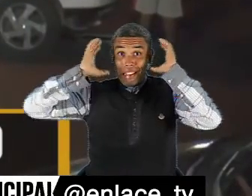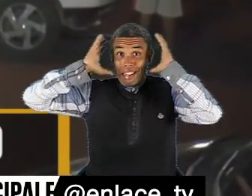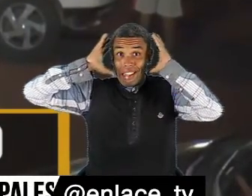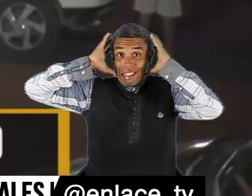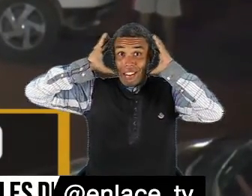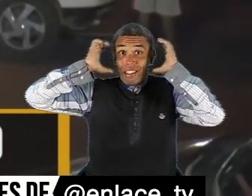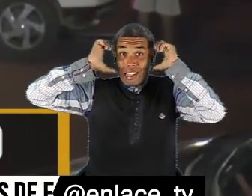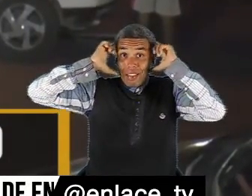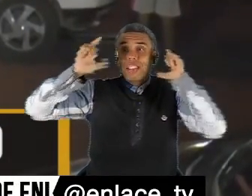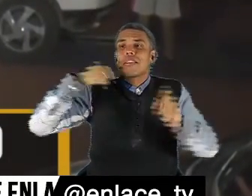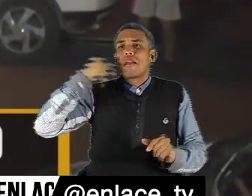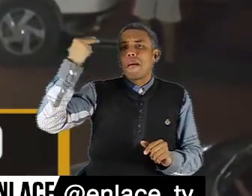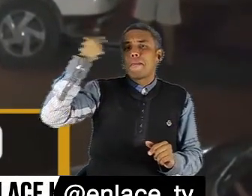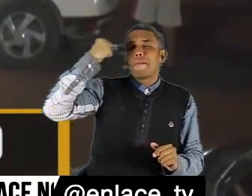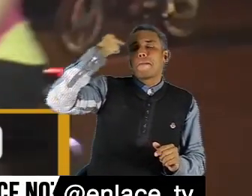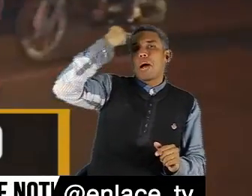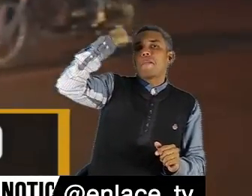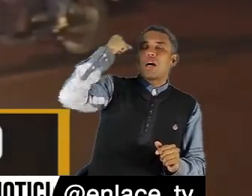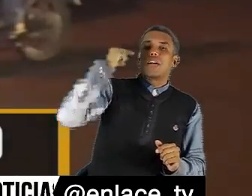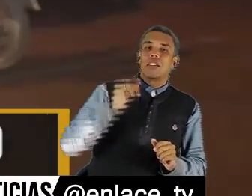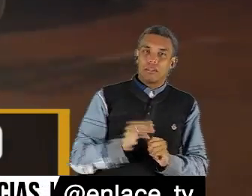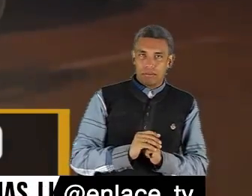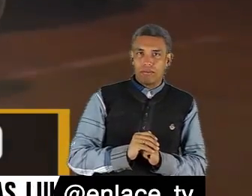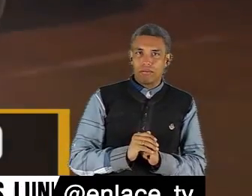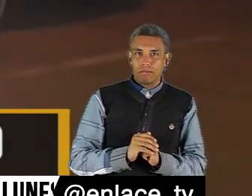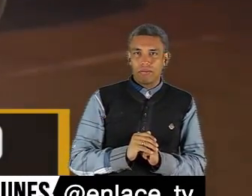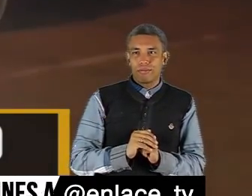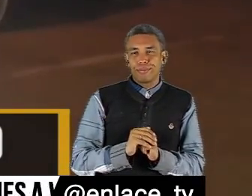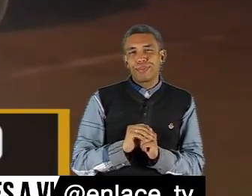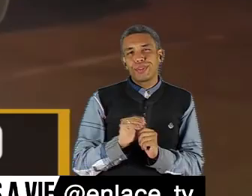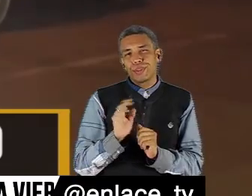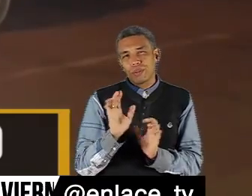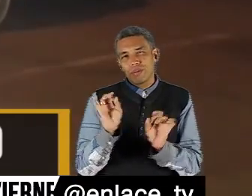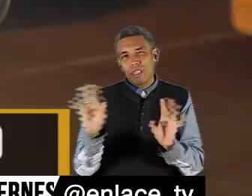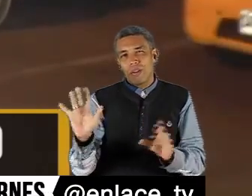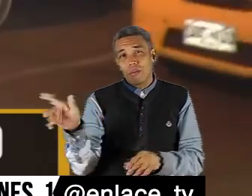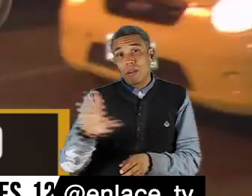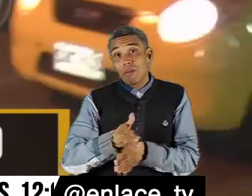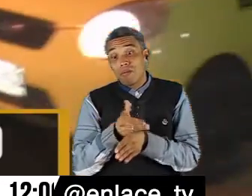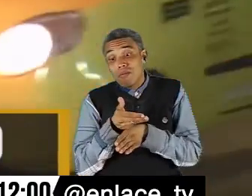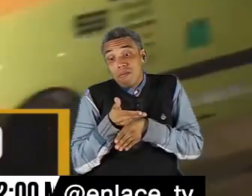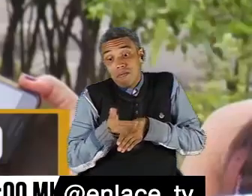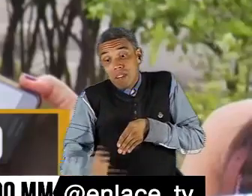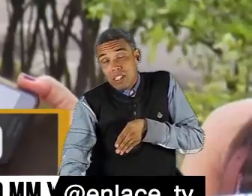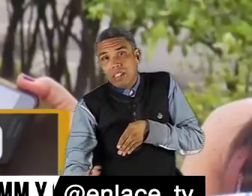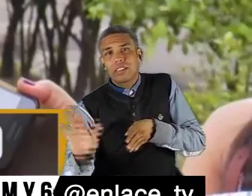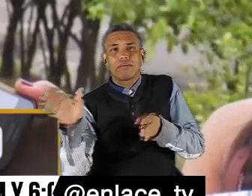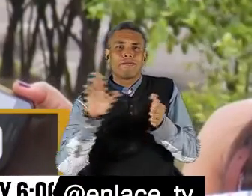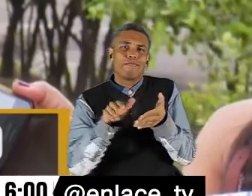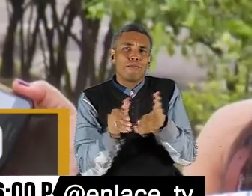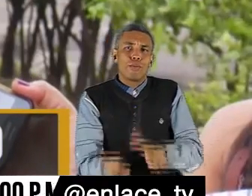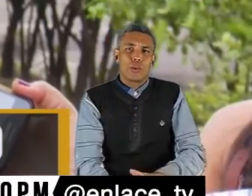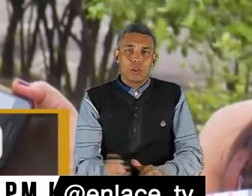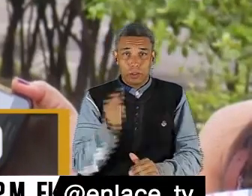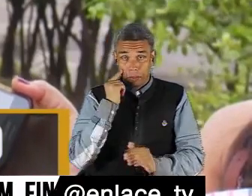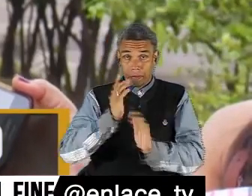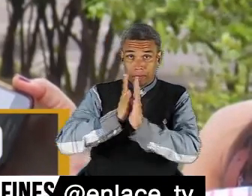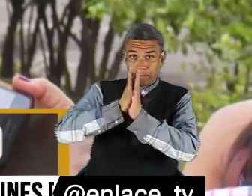Magdalena. Falleció en horas de la madrugada en el centro asistencial debido a la gravedad de las heridas. Ahí es abordado por dos